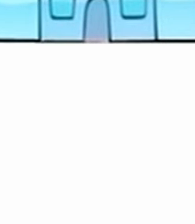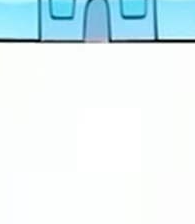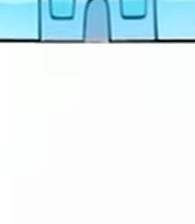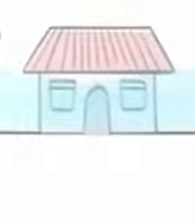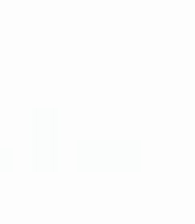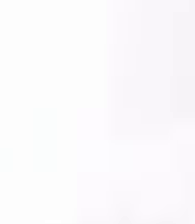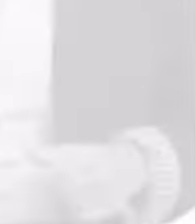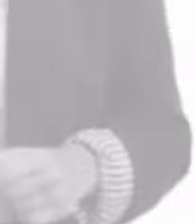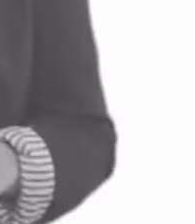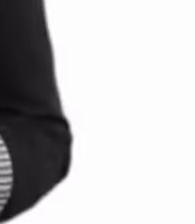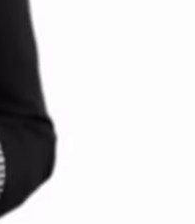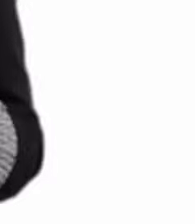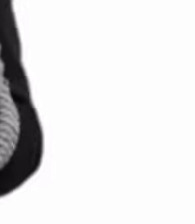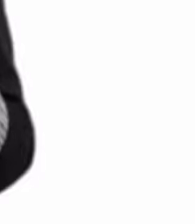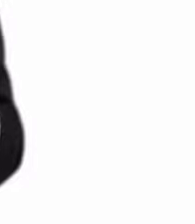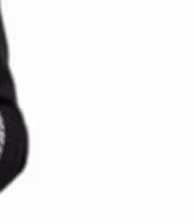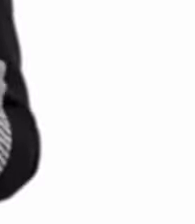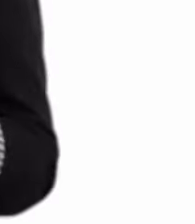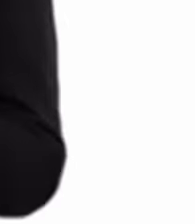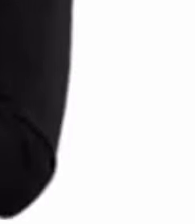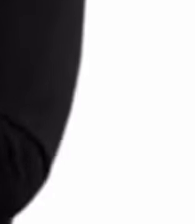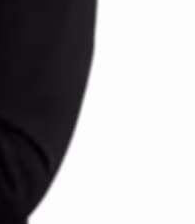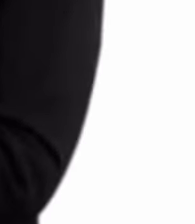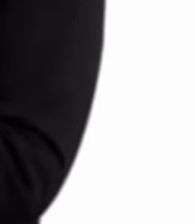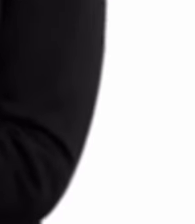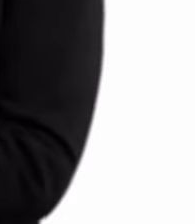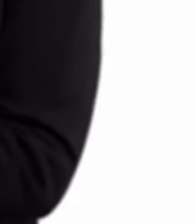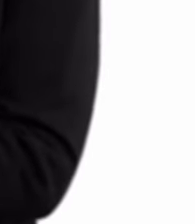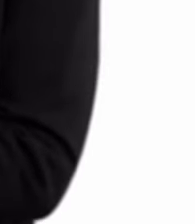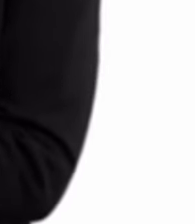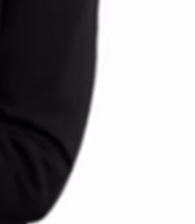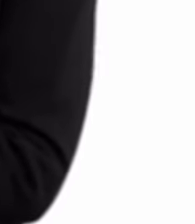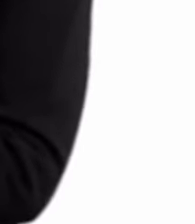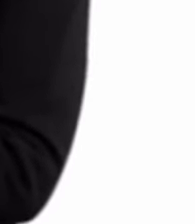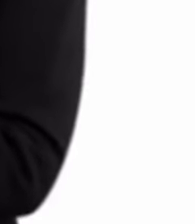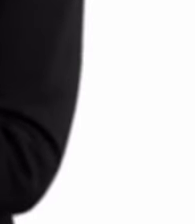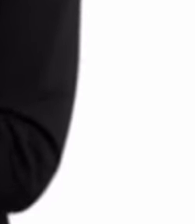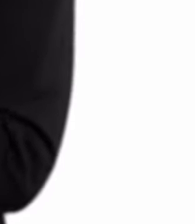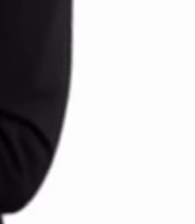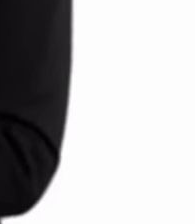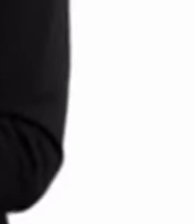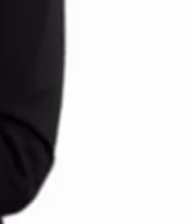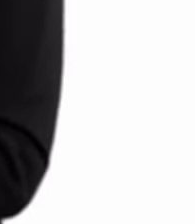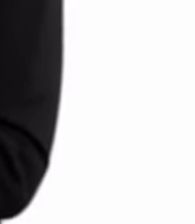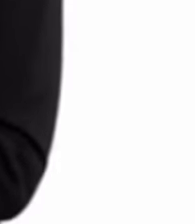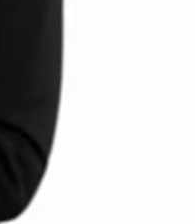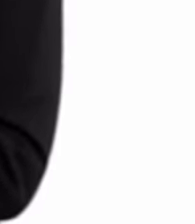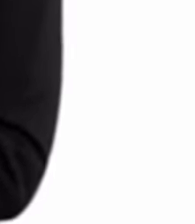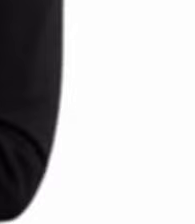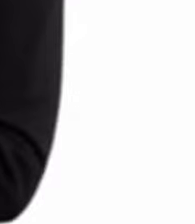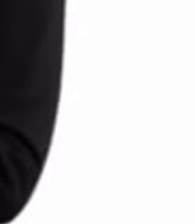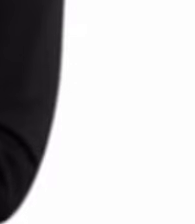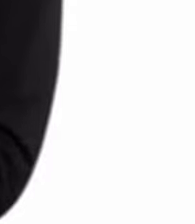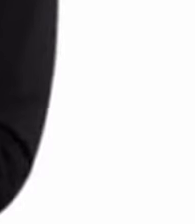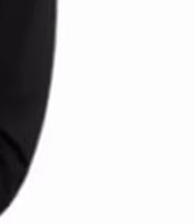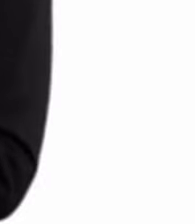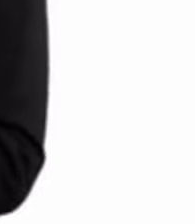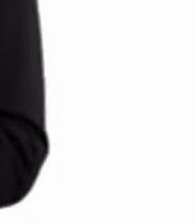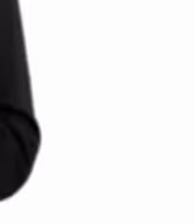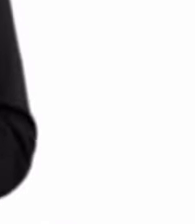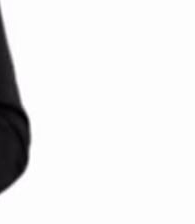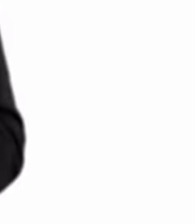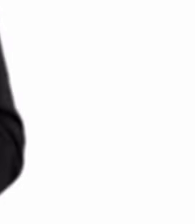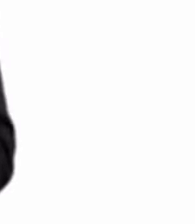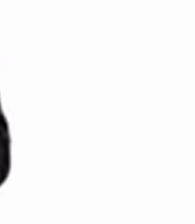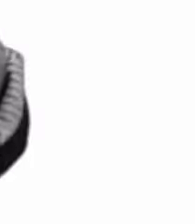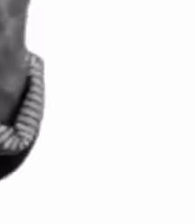drenaje. Este fenómeno puede ocurrir cuando el río supera la capacidad de su cauce o por lluvias intensas en zonas con